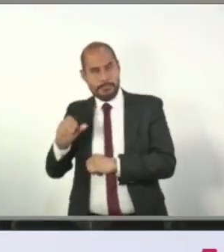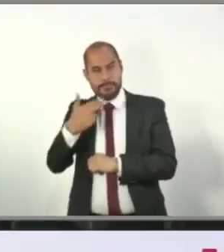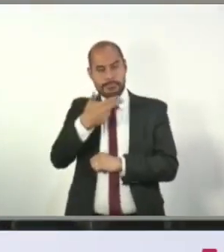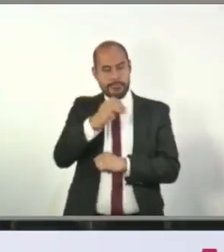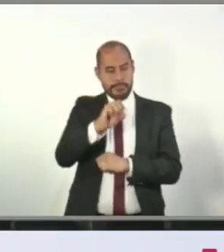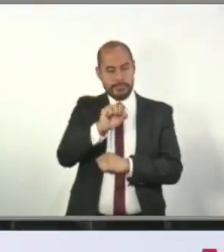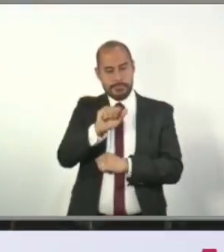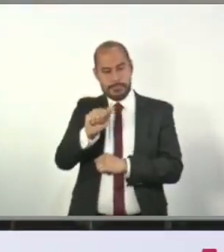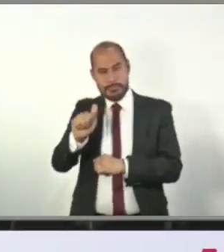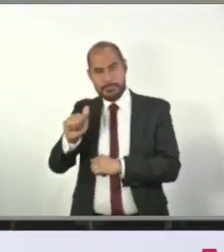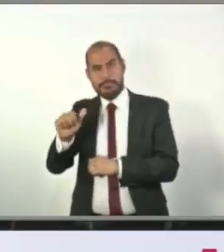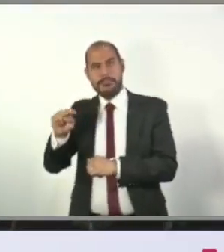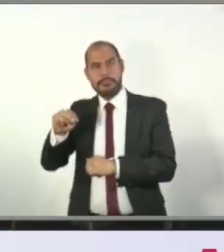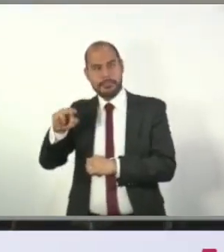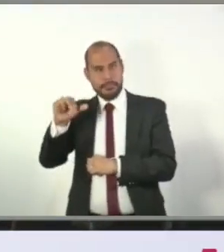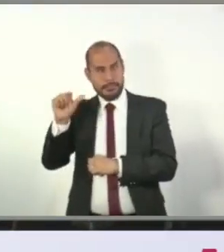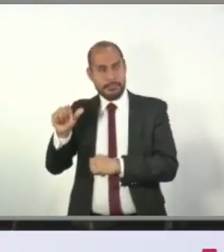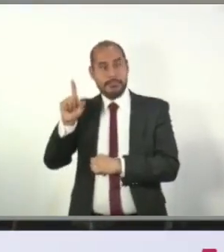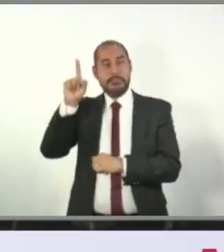hosana,